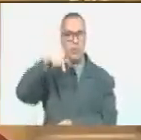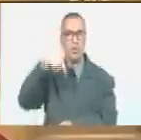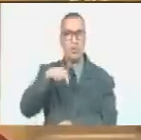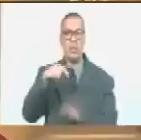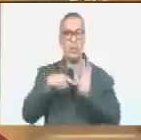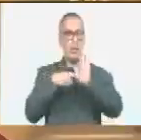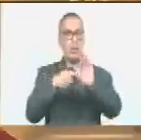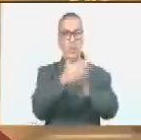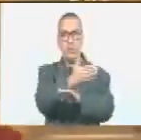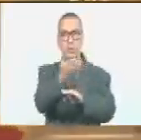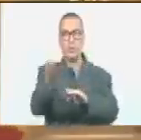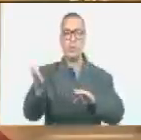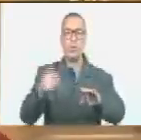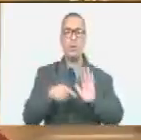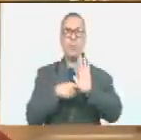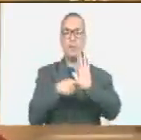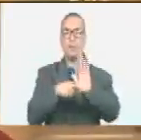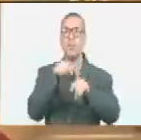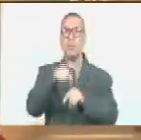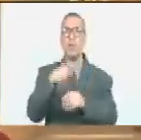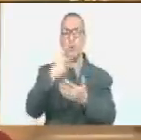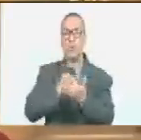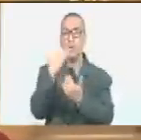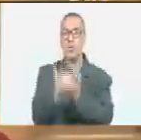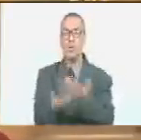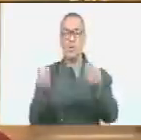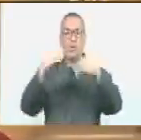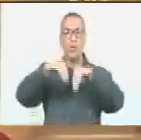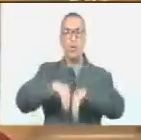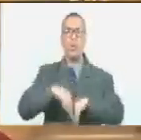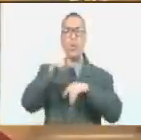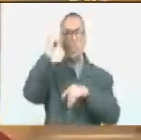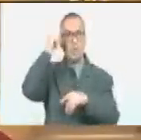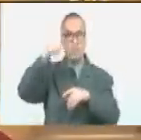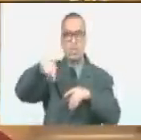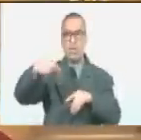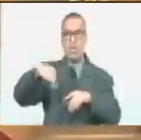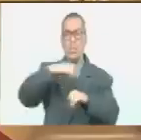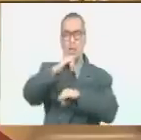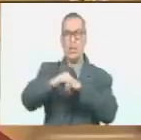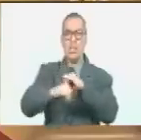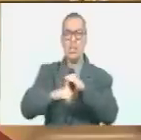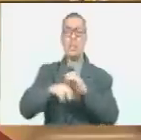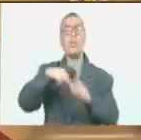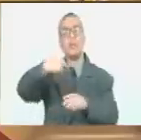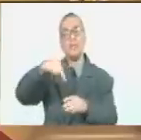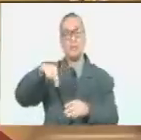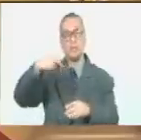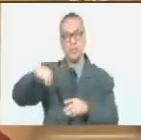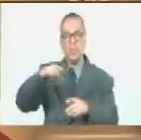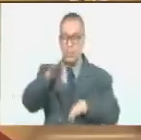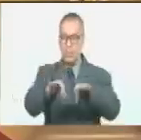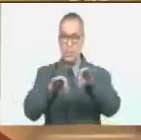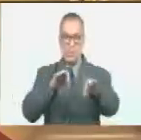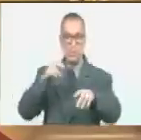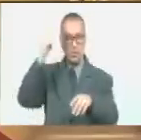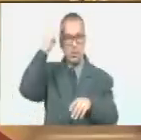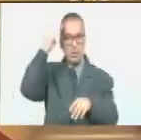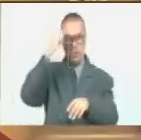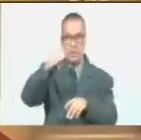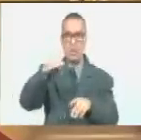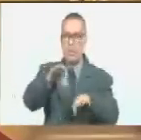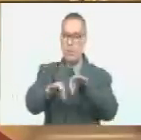frente a ustedes para presentar un proyecto de acuerdo por el Día Nacional del Ajedrez. Como bien sabemos,